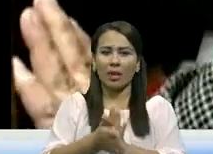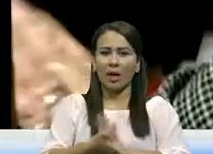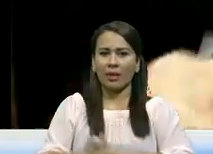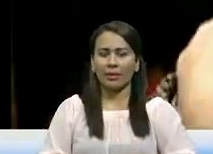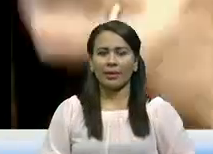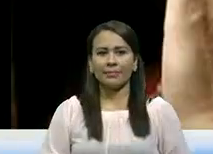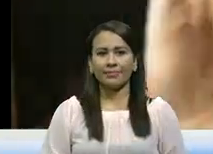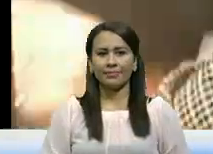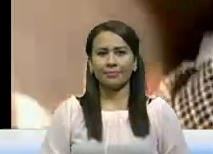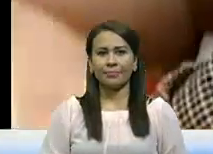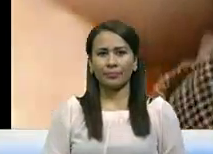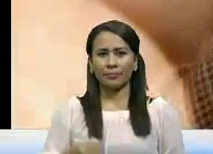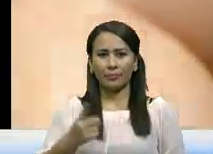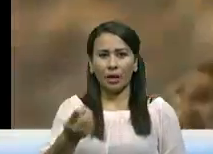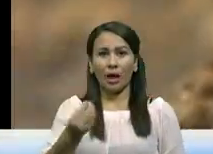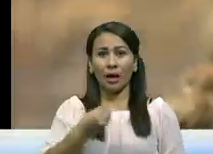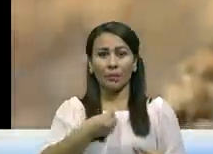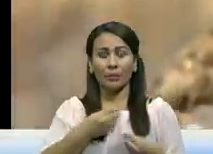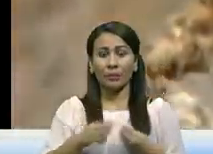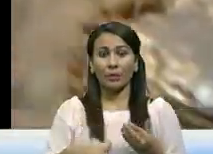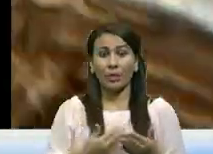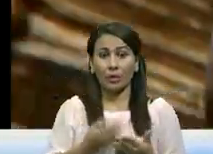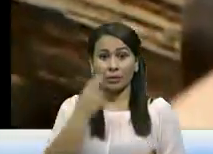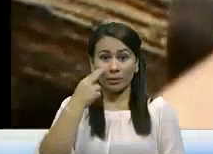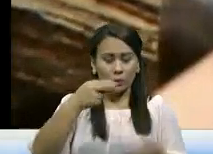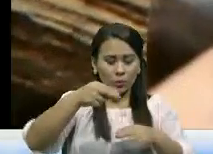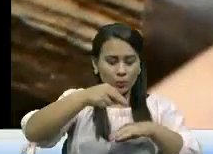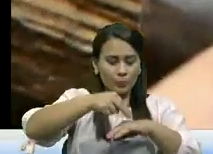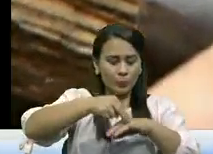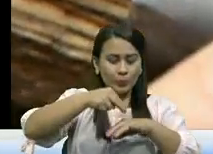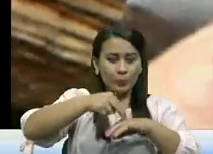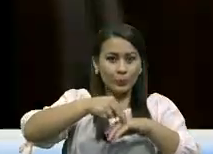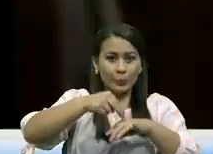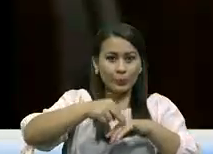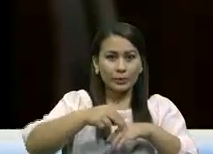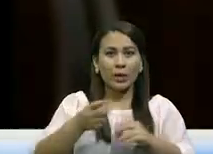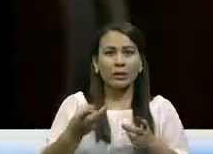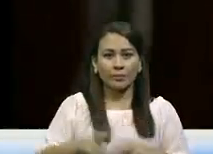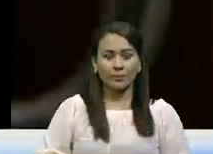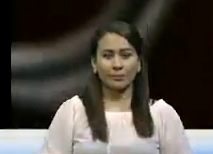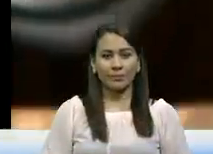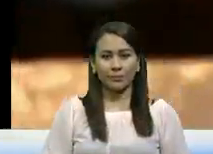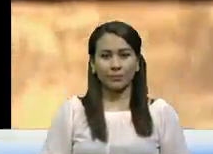no sé, a mí, por supuesto, me afectó bastante. Porque yo siempre mandaba